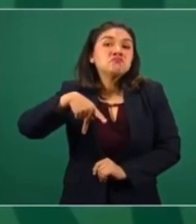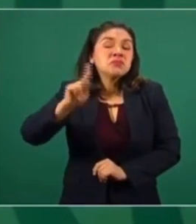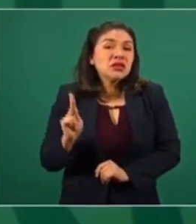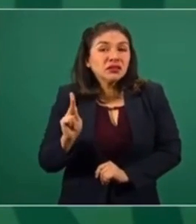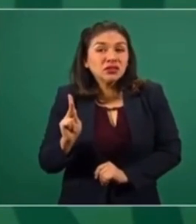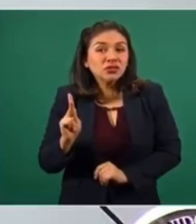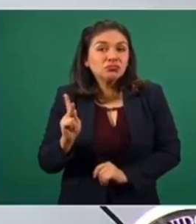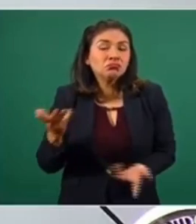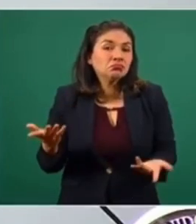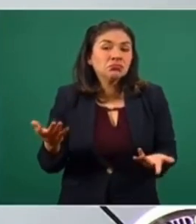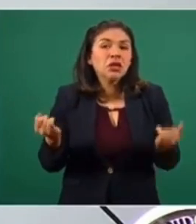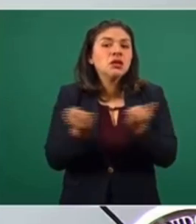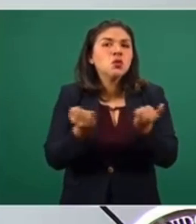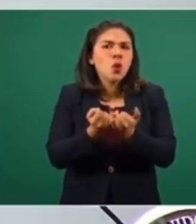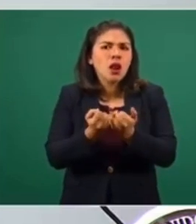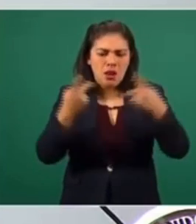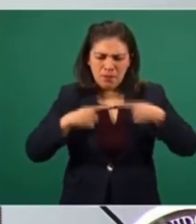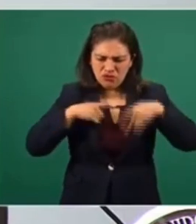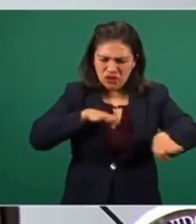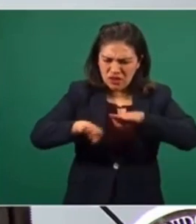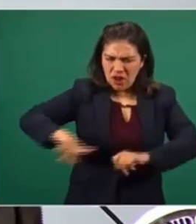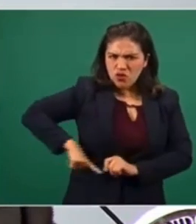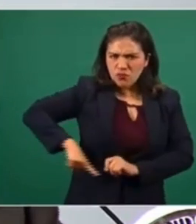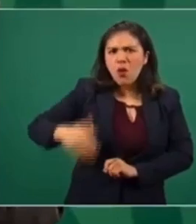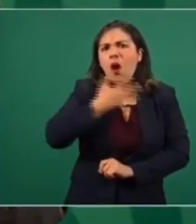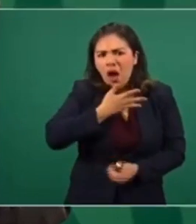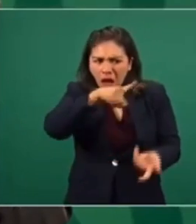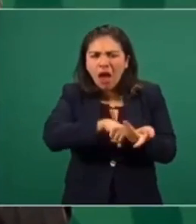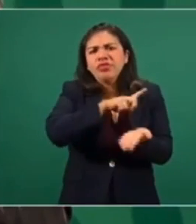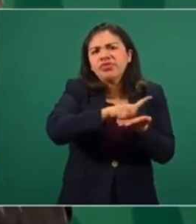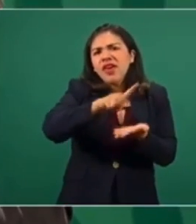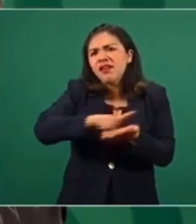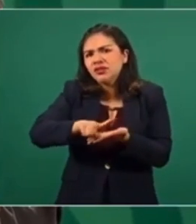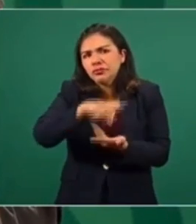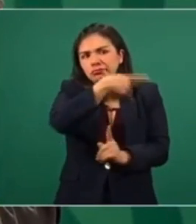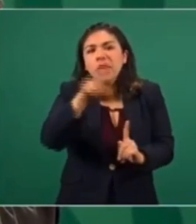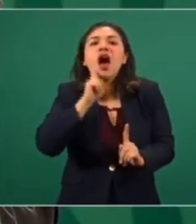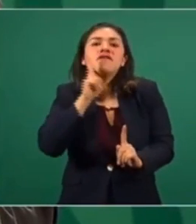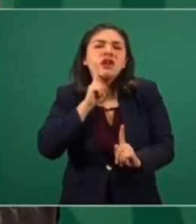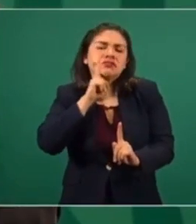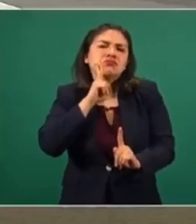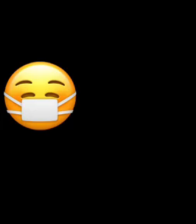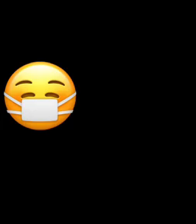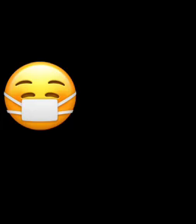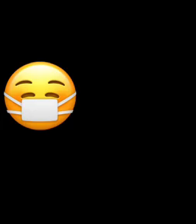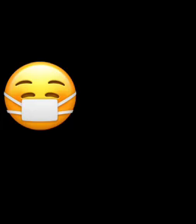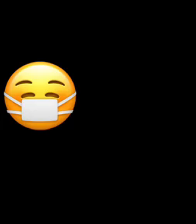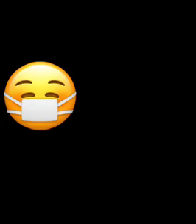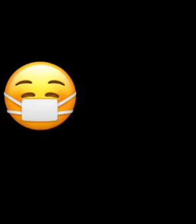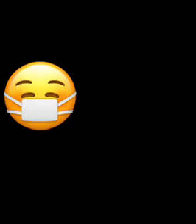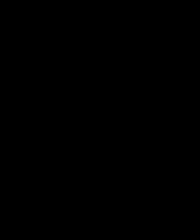el servidor público tiene derechos. Entonces, vamos a ver qué dice el doctor López. Gracias.